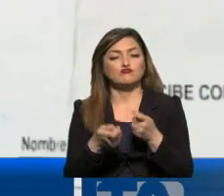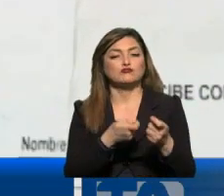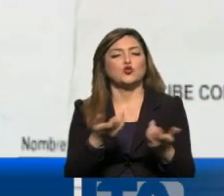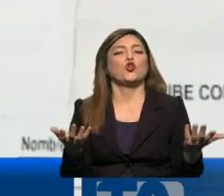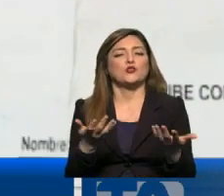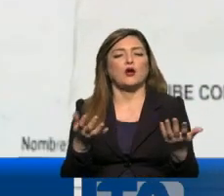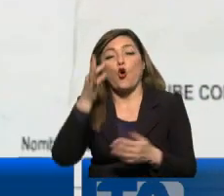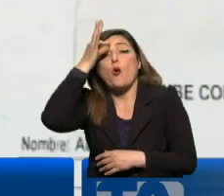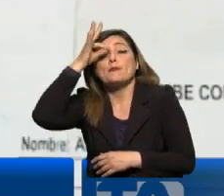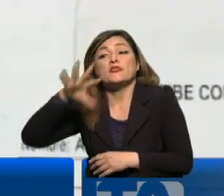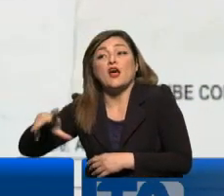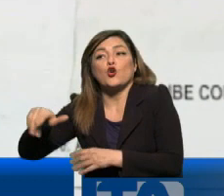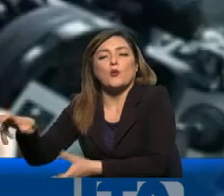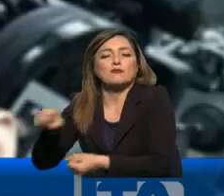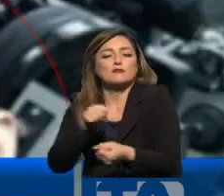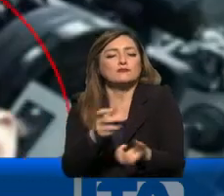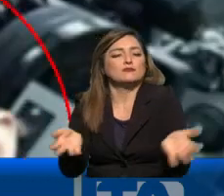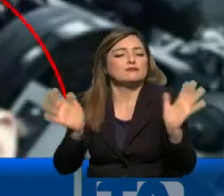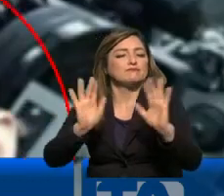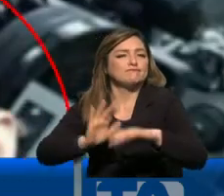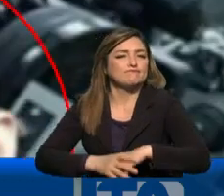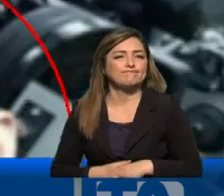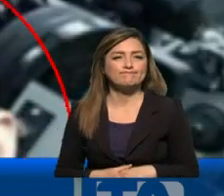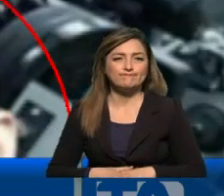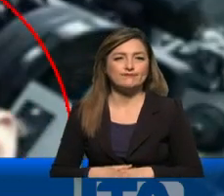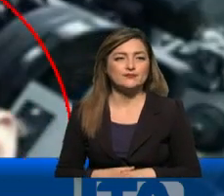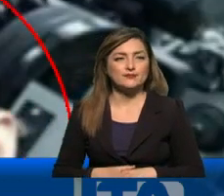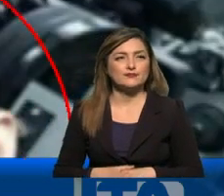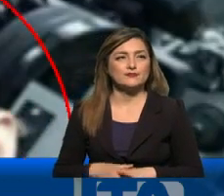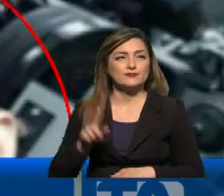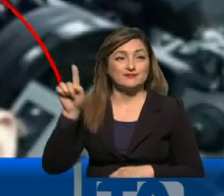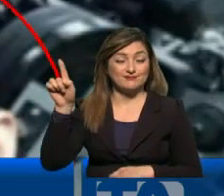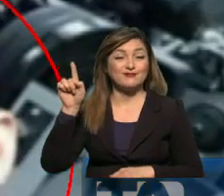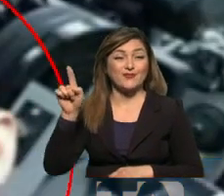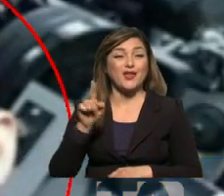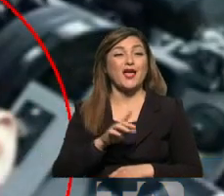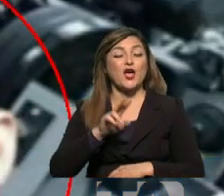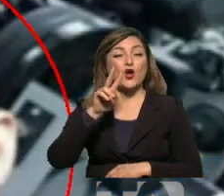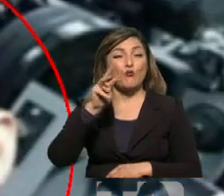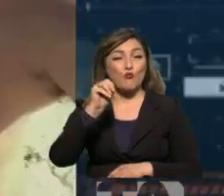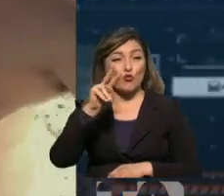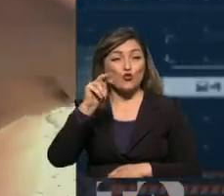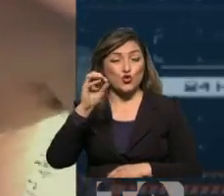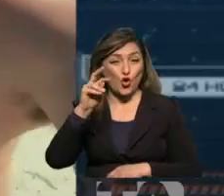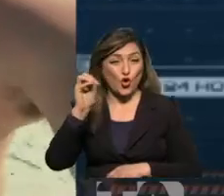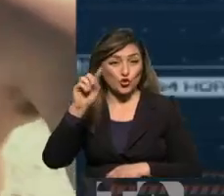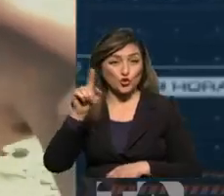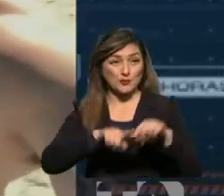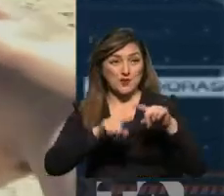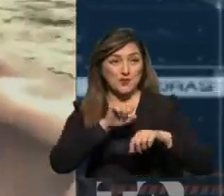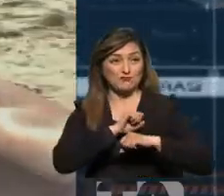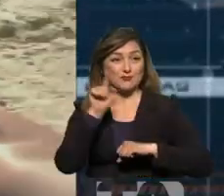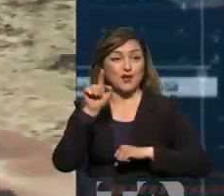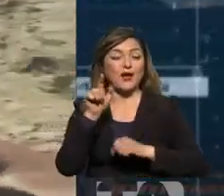habían salido de un hospital público habran muñoz amigo de daniel salcedo no hacía solo el negocio lo hacía con noé